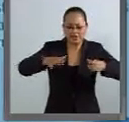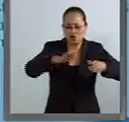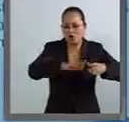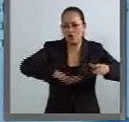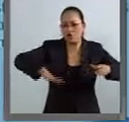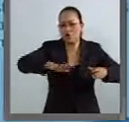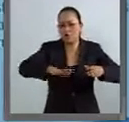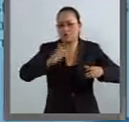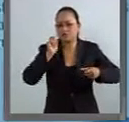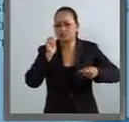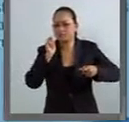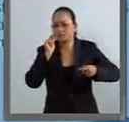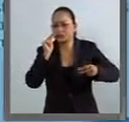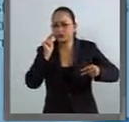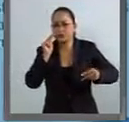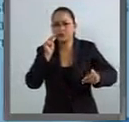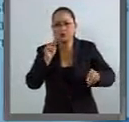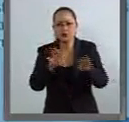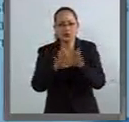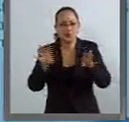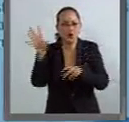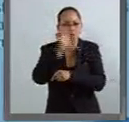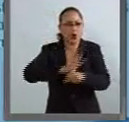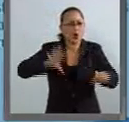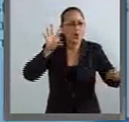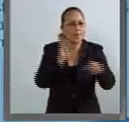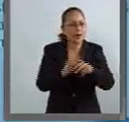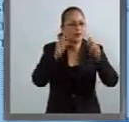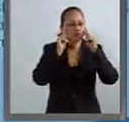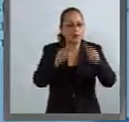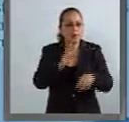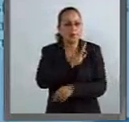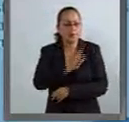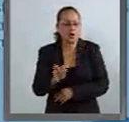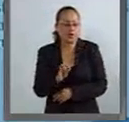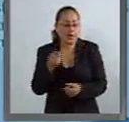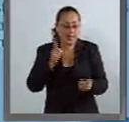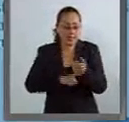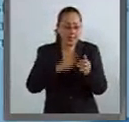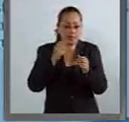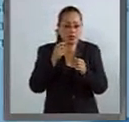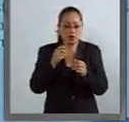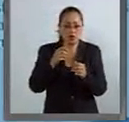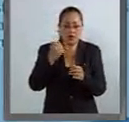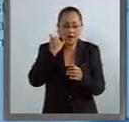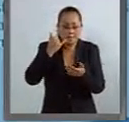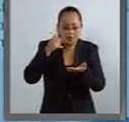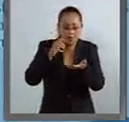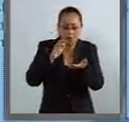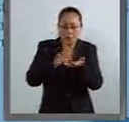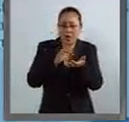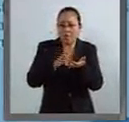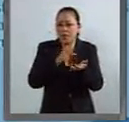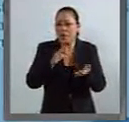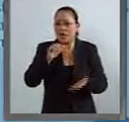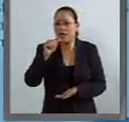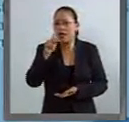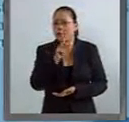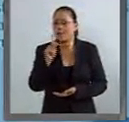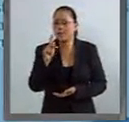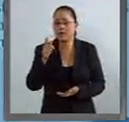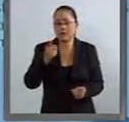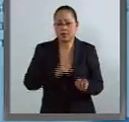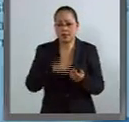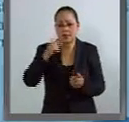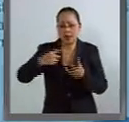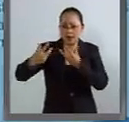para que se pueda visualizar de manera integral, y la aplicación móvil que también tienen para acercar el trabajo de los legisladores